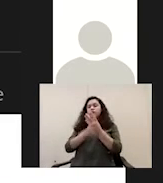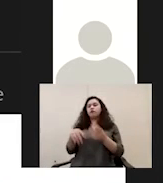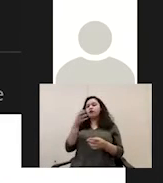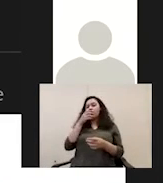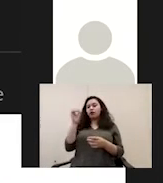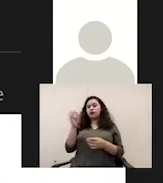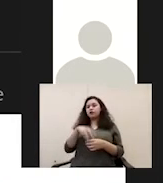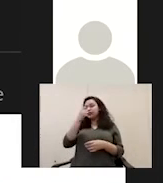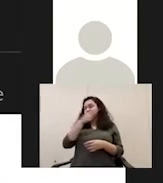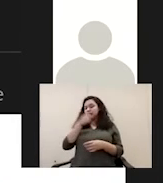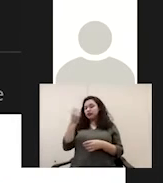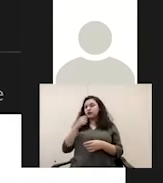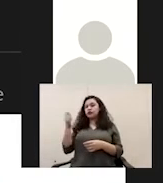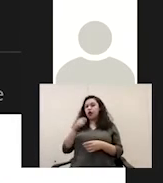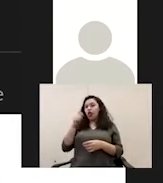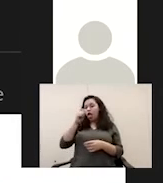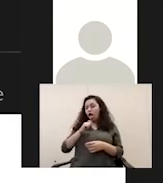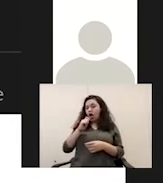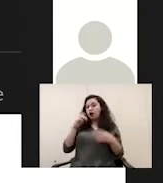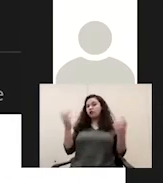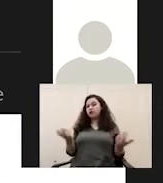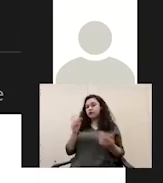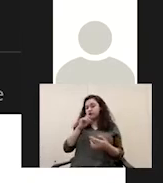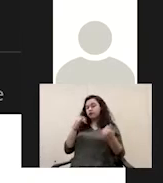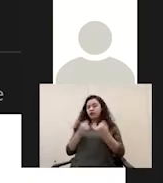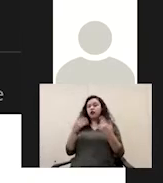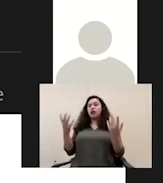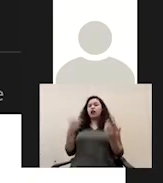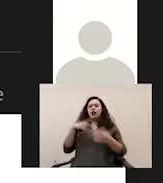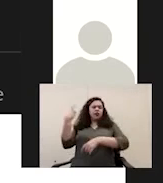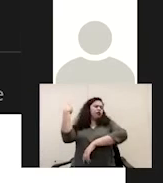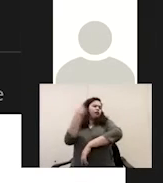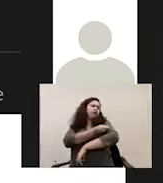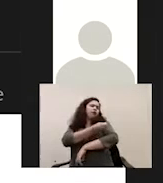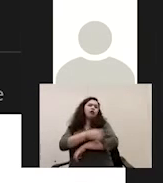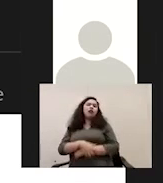cepillos dentales, abatelenguas, incluso las jeringas